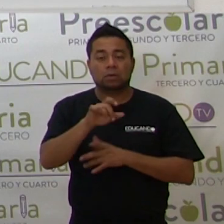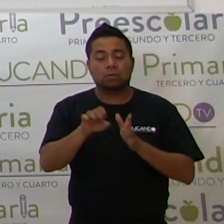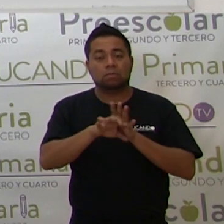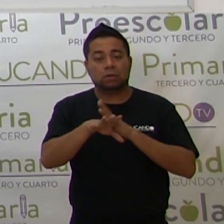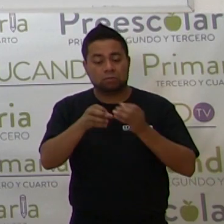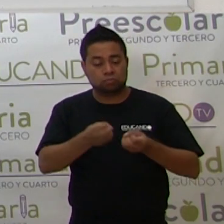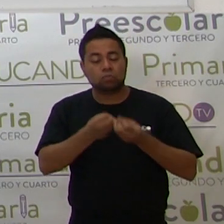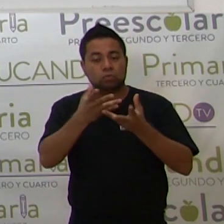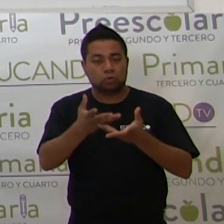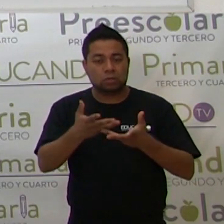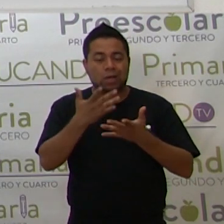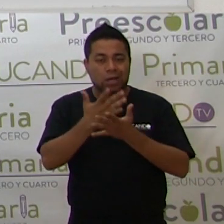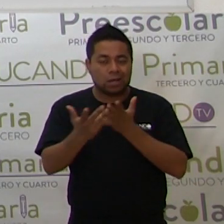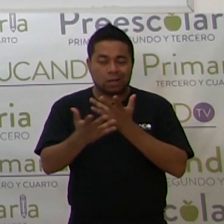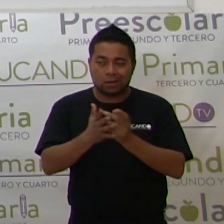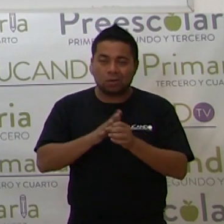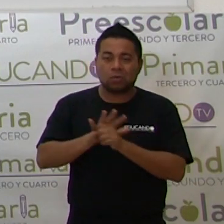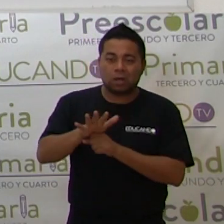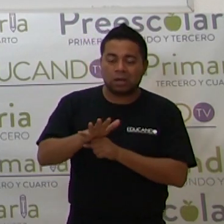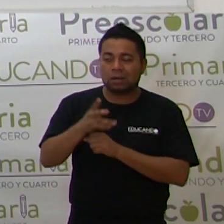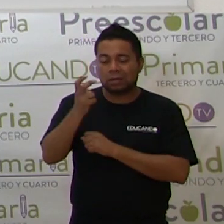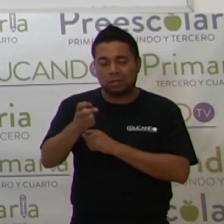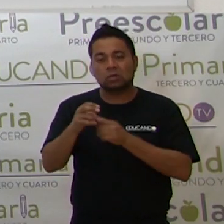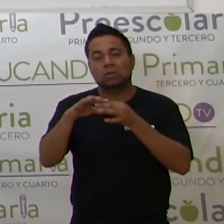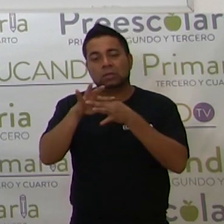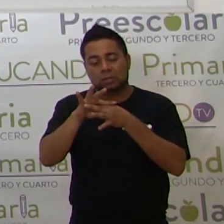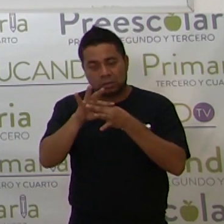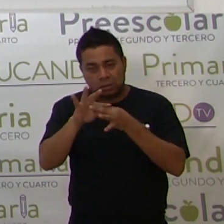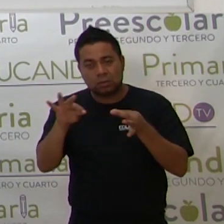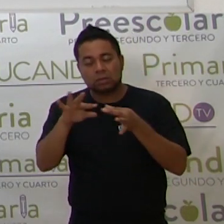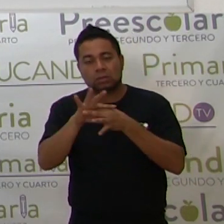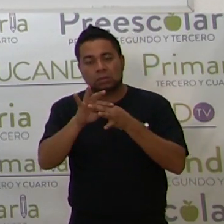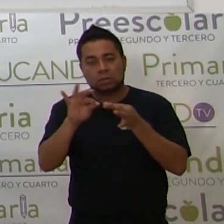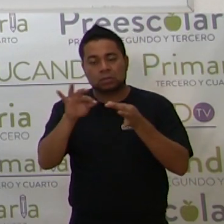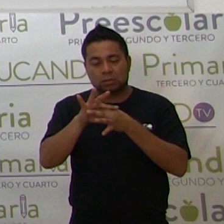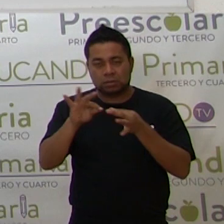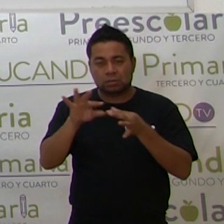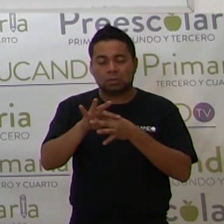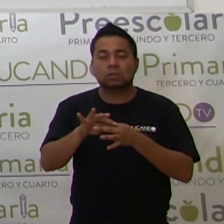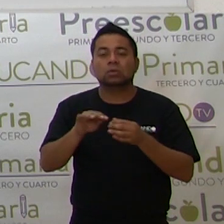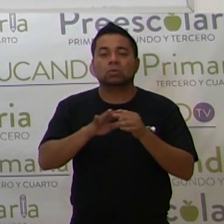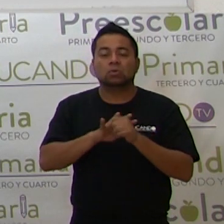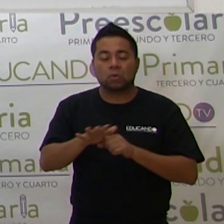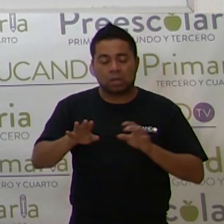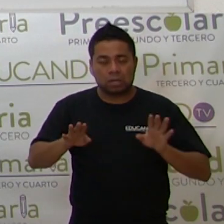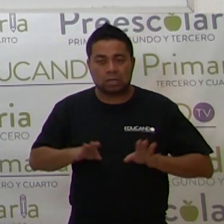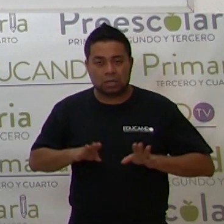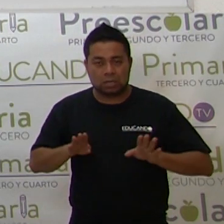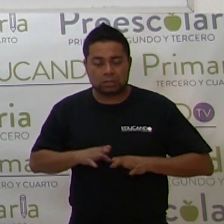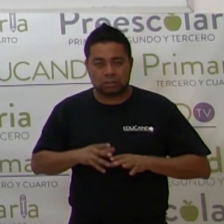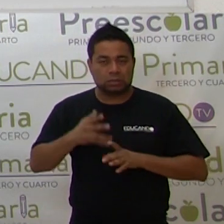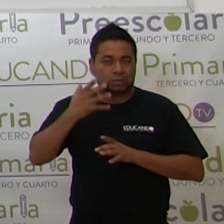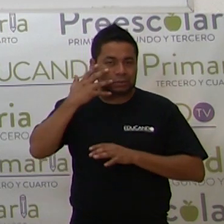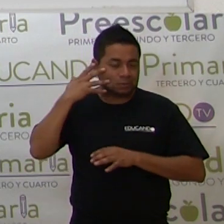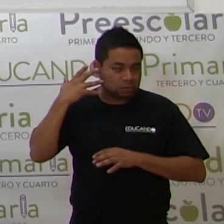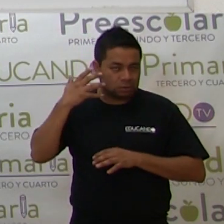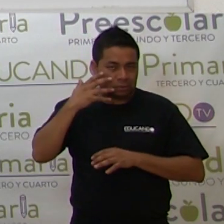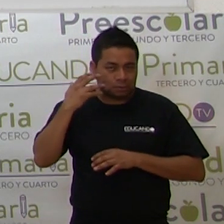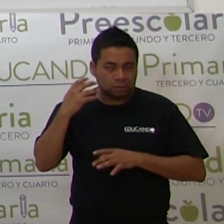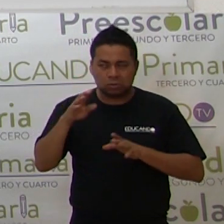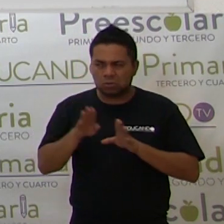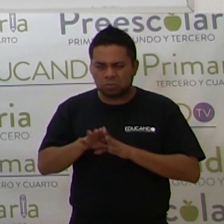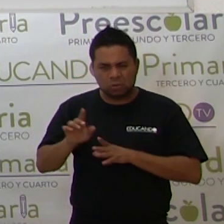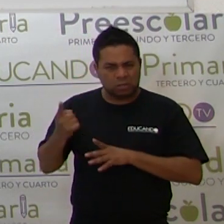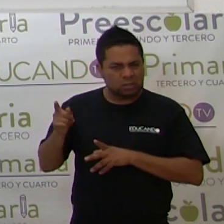la acción, nos narra nos describe cuáles son sus características. ¿Cómo es el